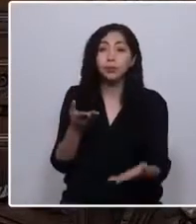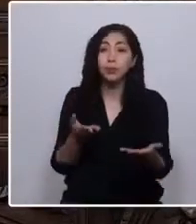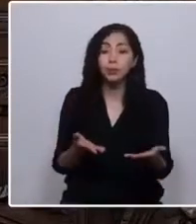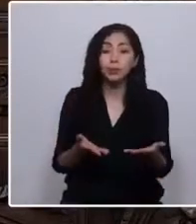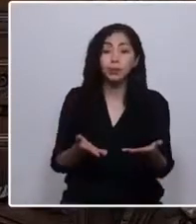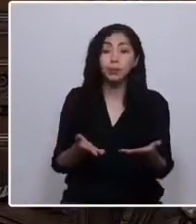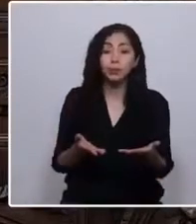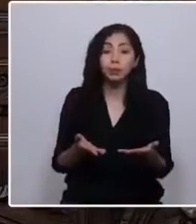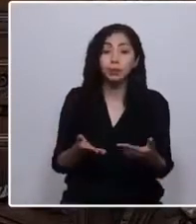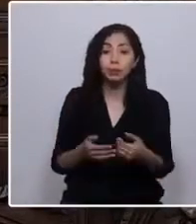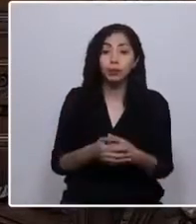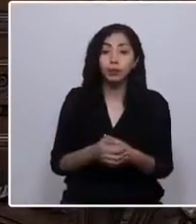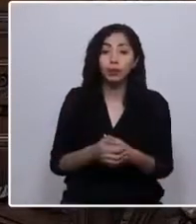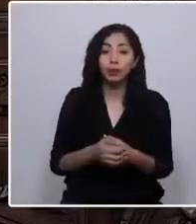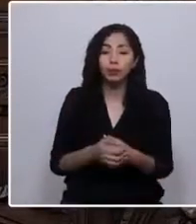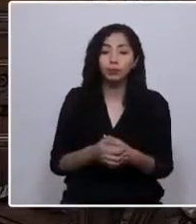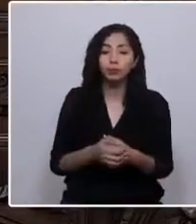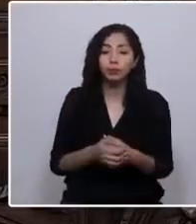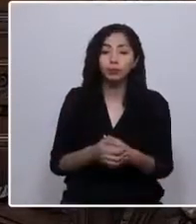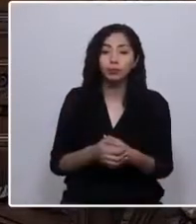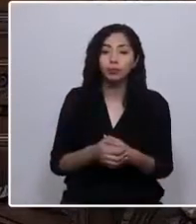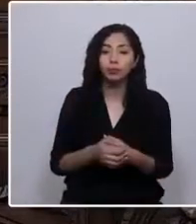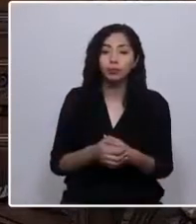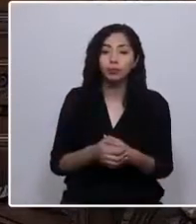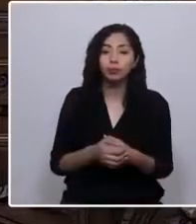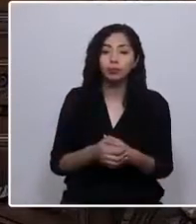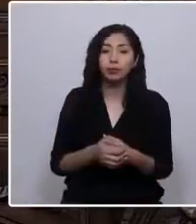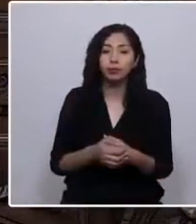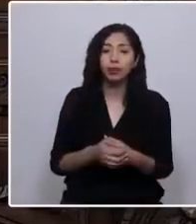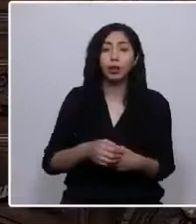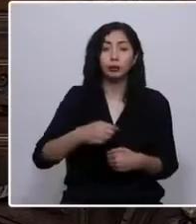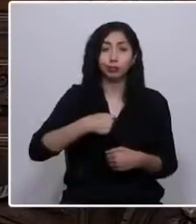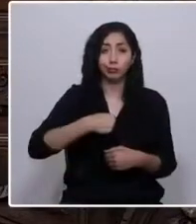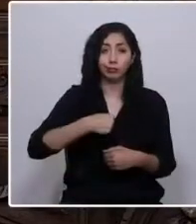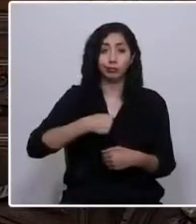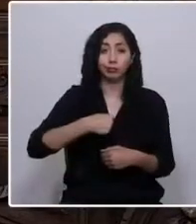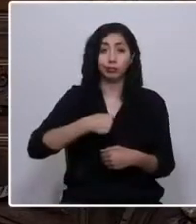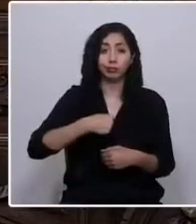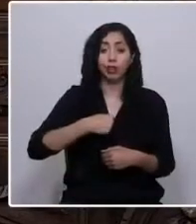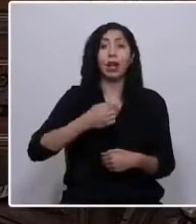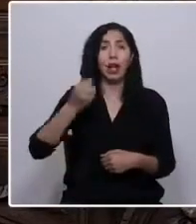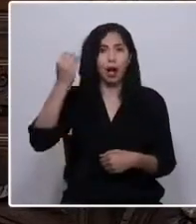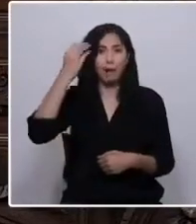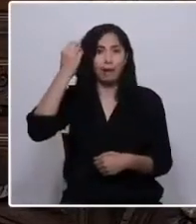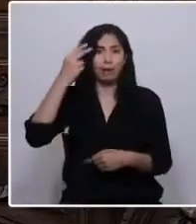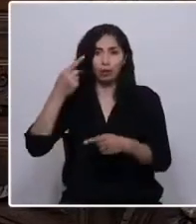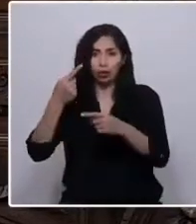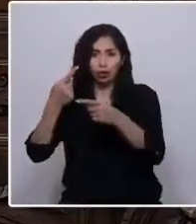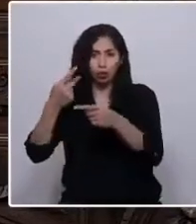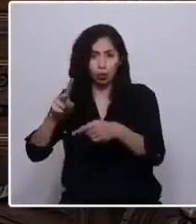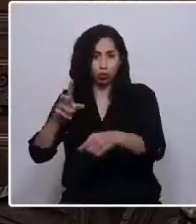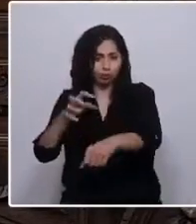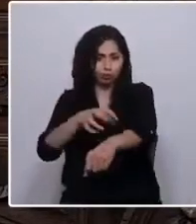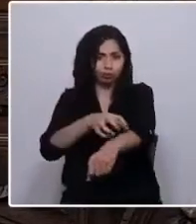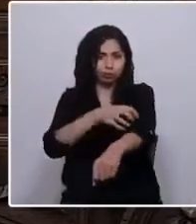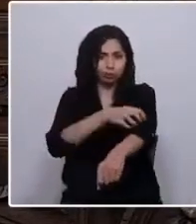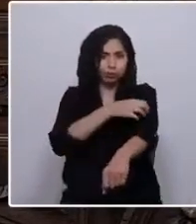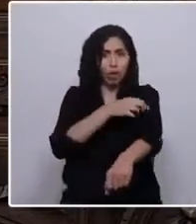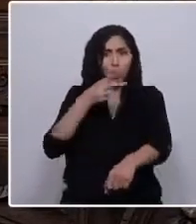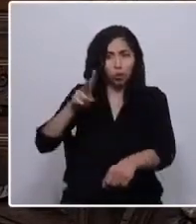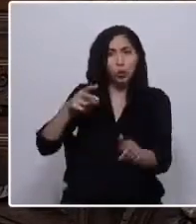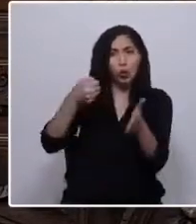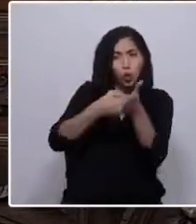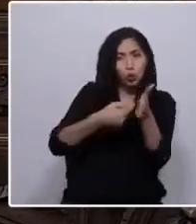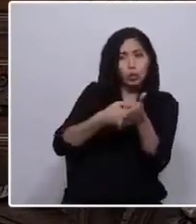Nos han contado sus vidas. He aprendido de sus territorios, de sus luchas y de sus ideas.